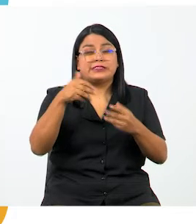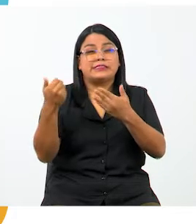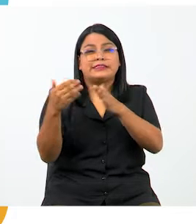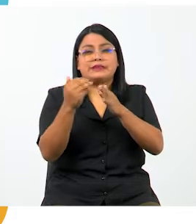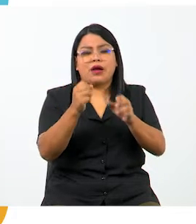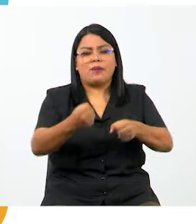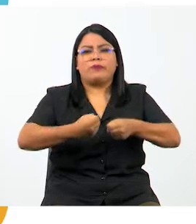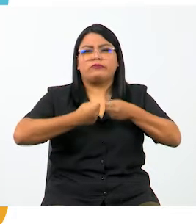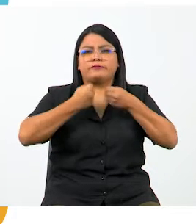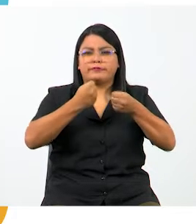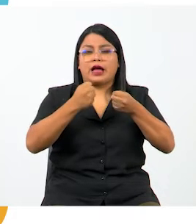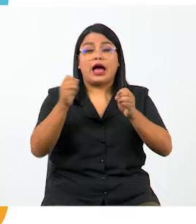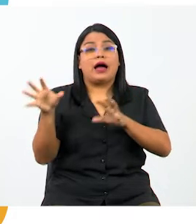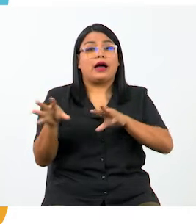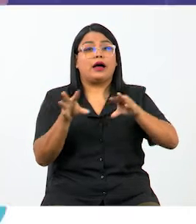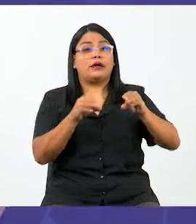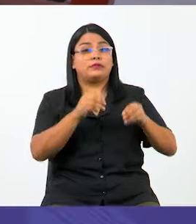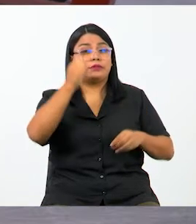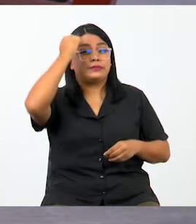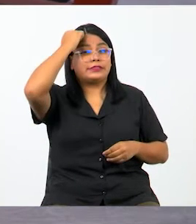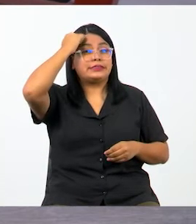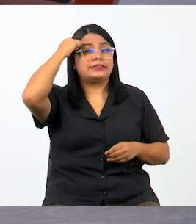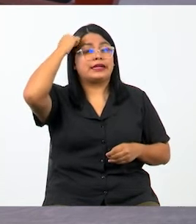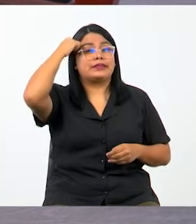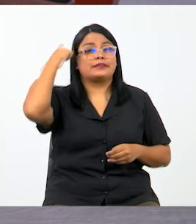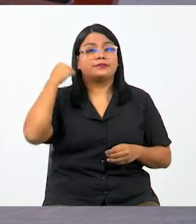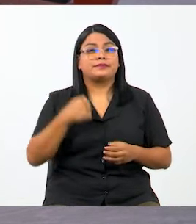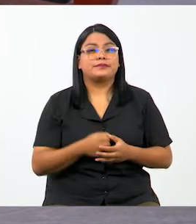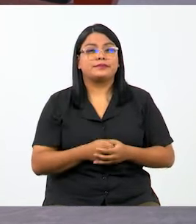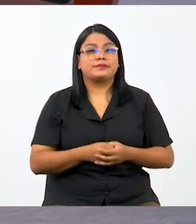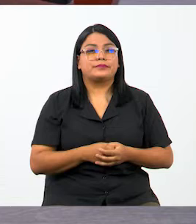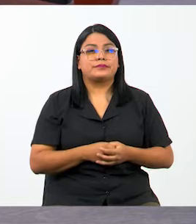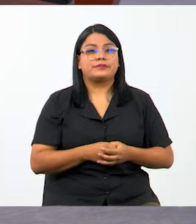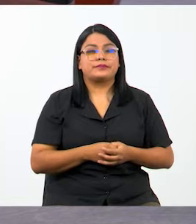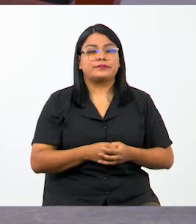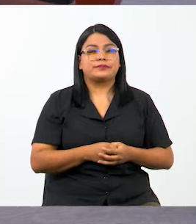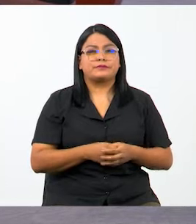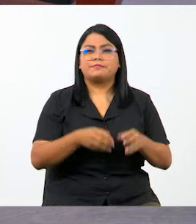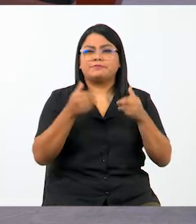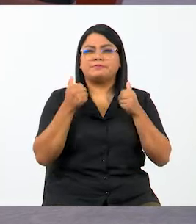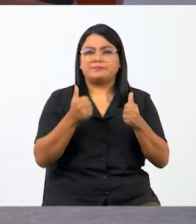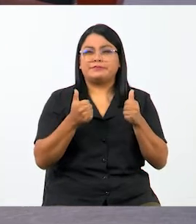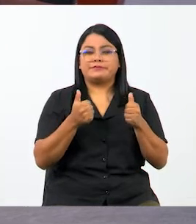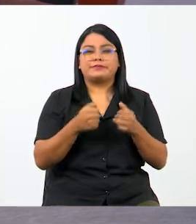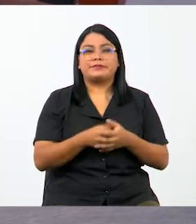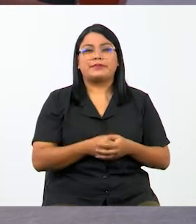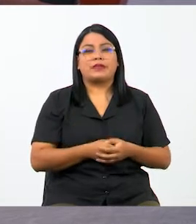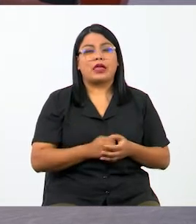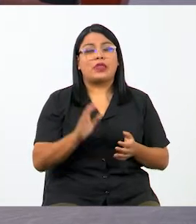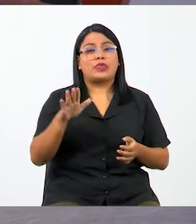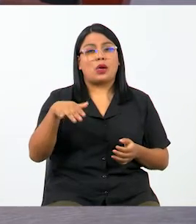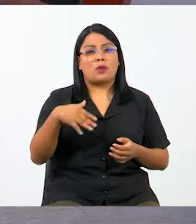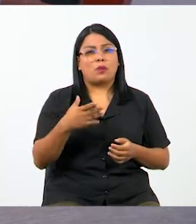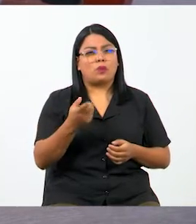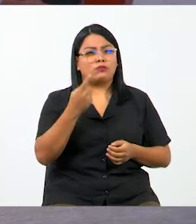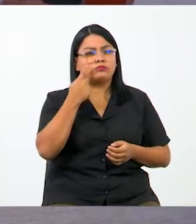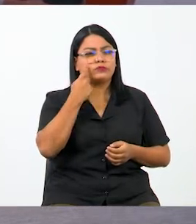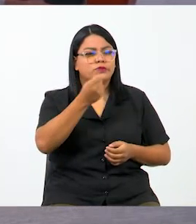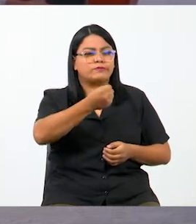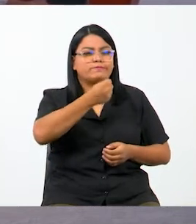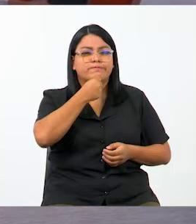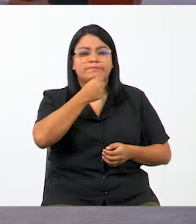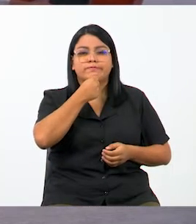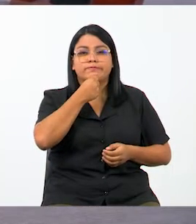esos aprendizajes. Muy bien, Esmeralda. Y luego de esta información acerca de los lineamientos